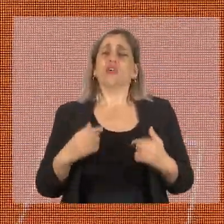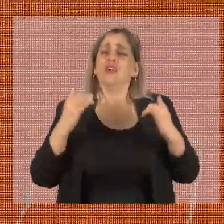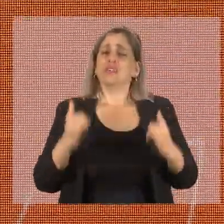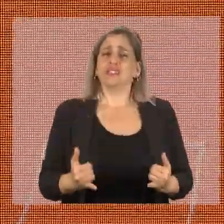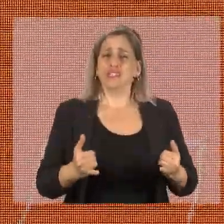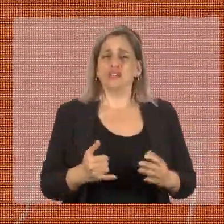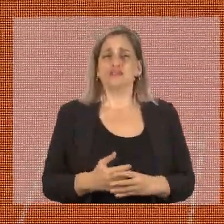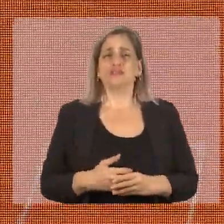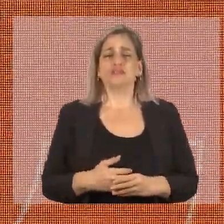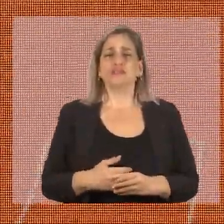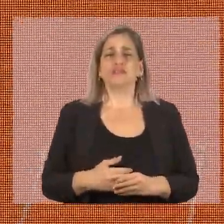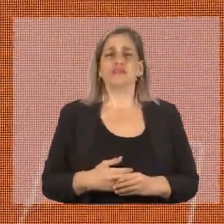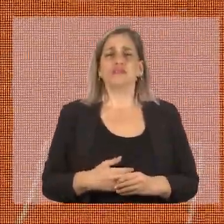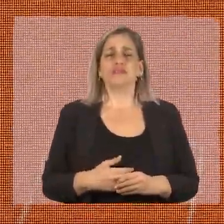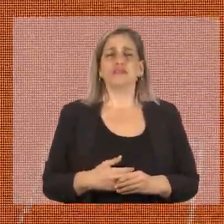sí,